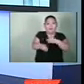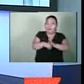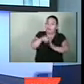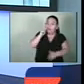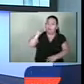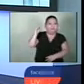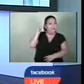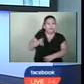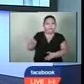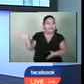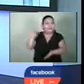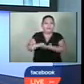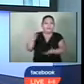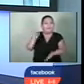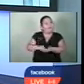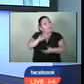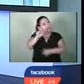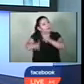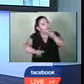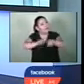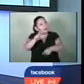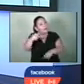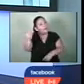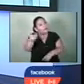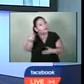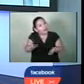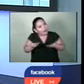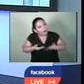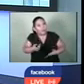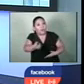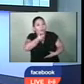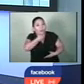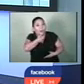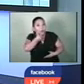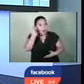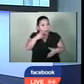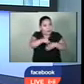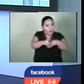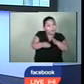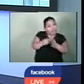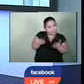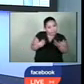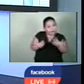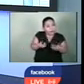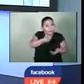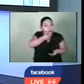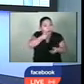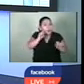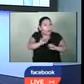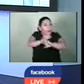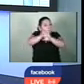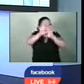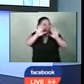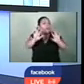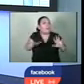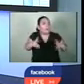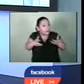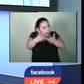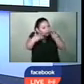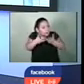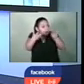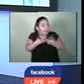dijo en reiteradas ocasiones pues que les ayudara con más información, que les pudiera ayudar a esclarecer la entrega de